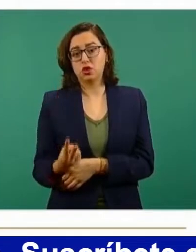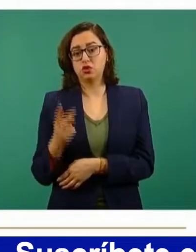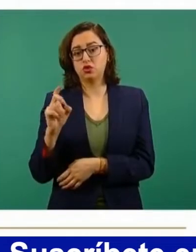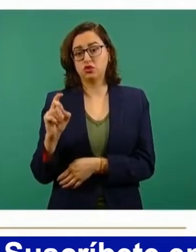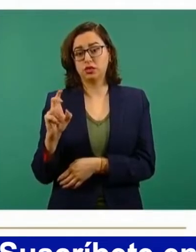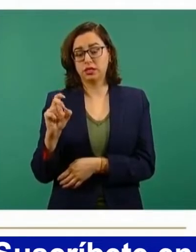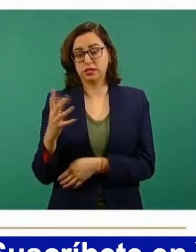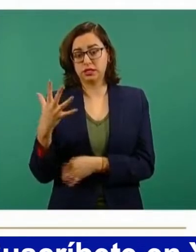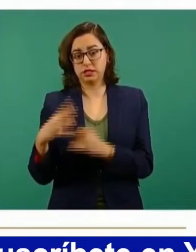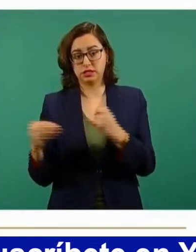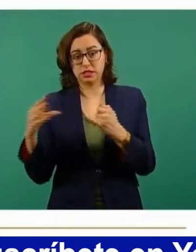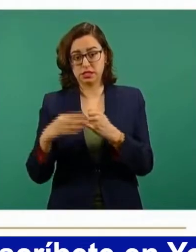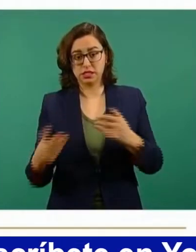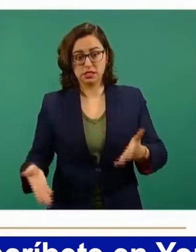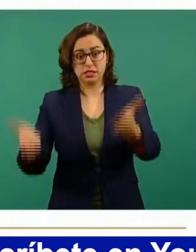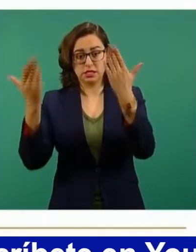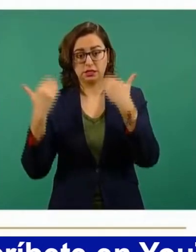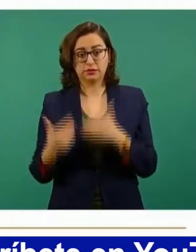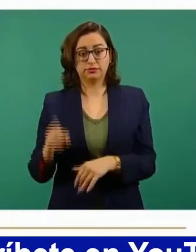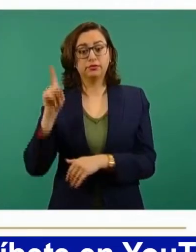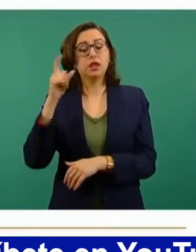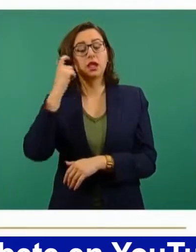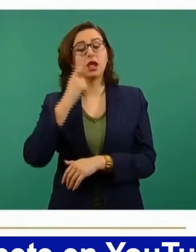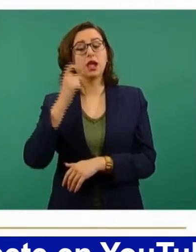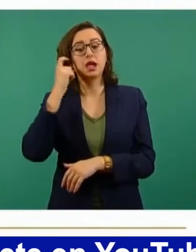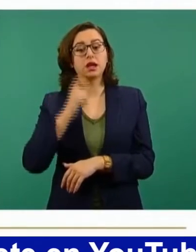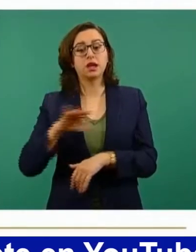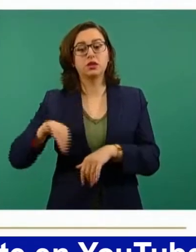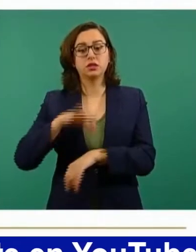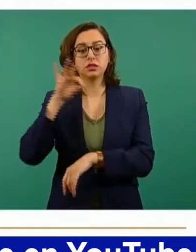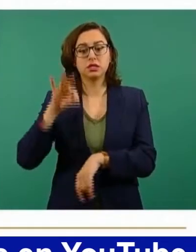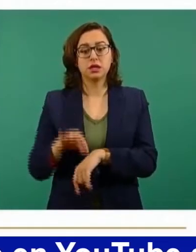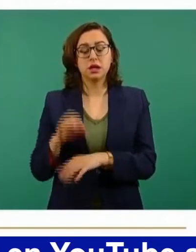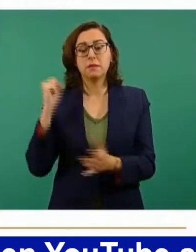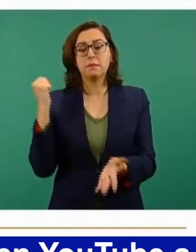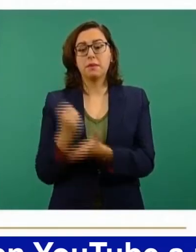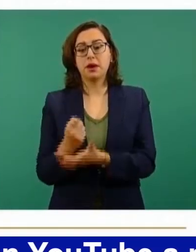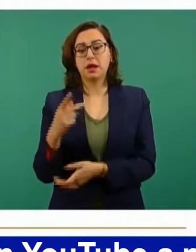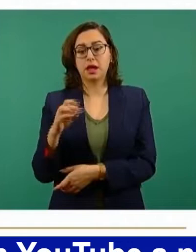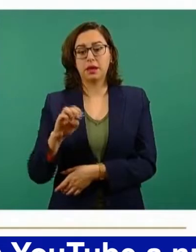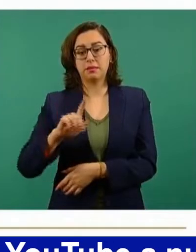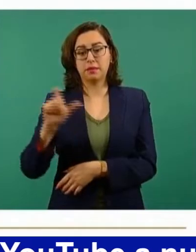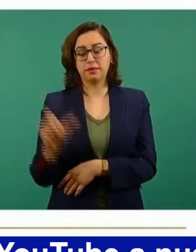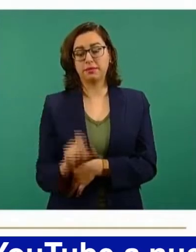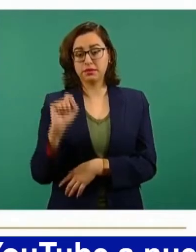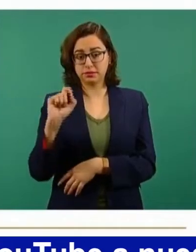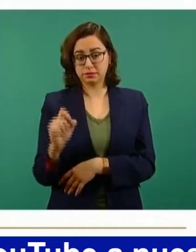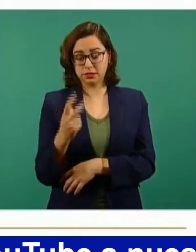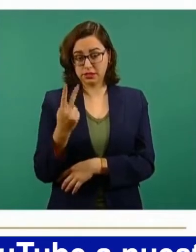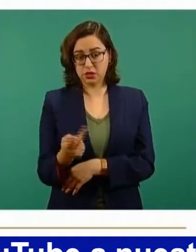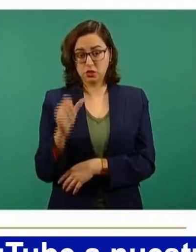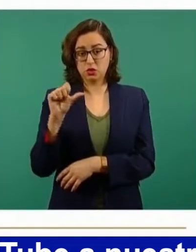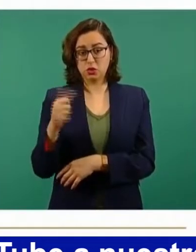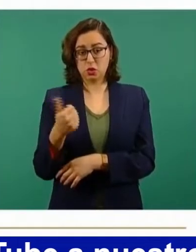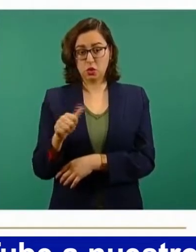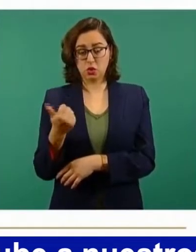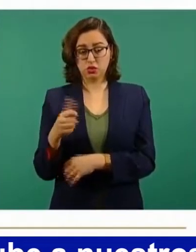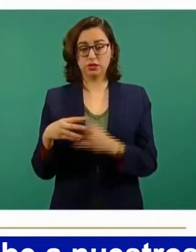en Chilpancingo de los Bravo, Guerrero, por la franquicia Pemex en 22 pesos con 11